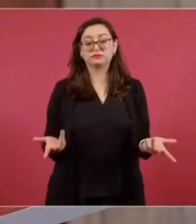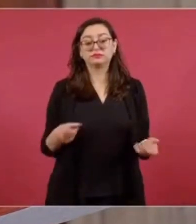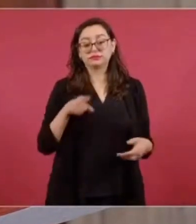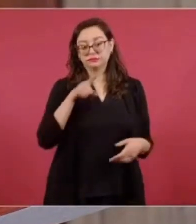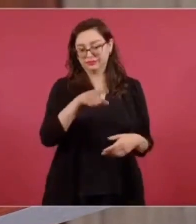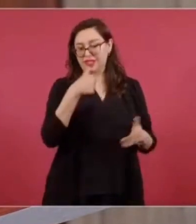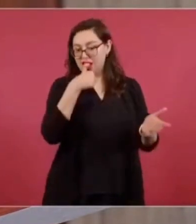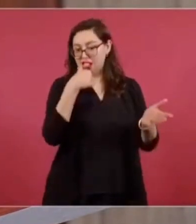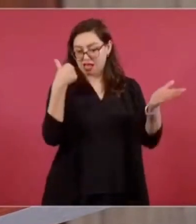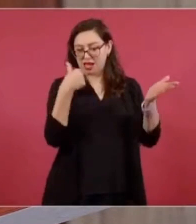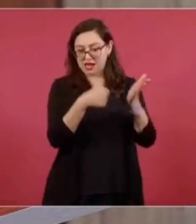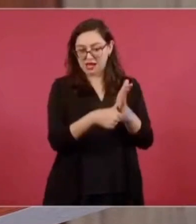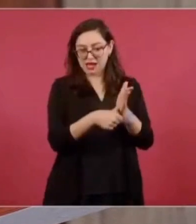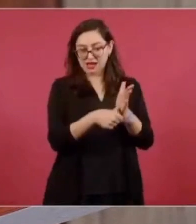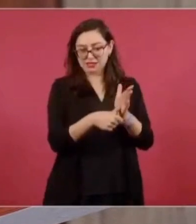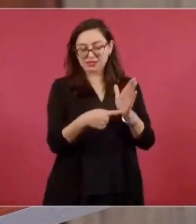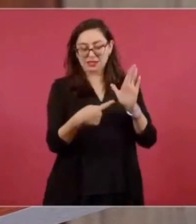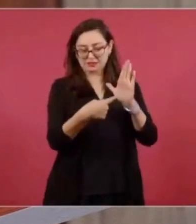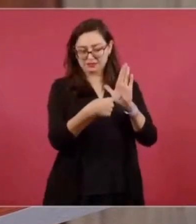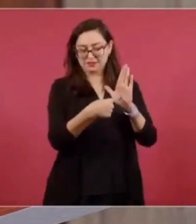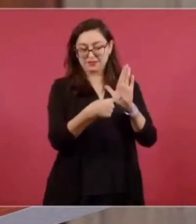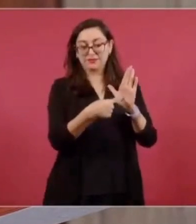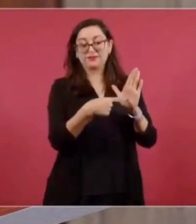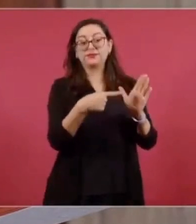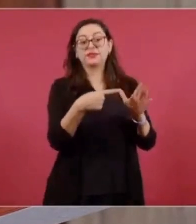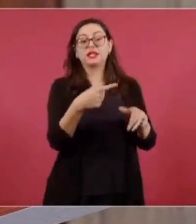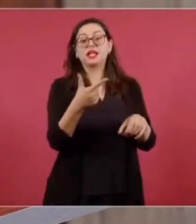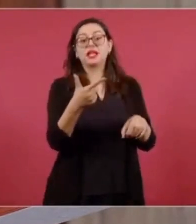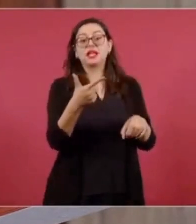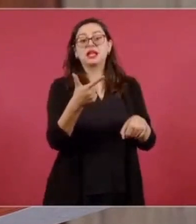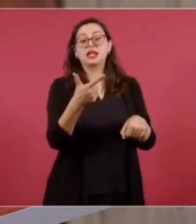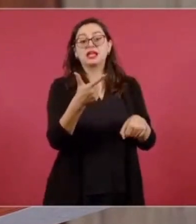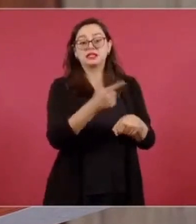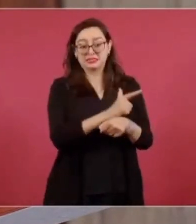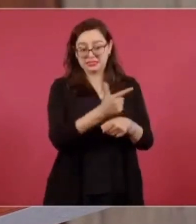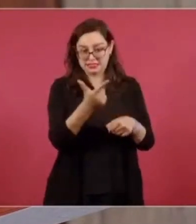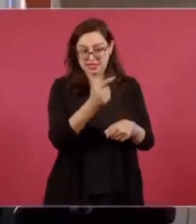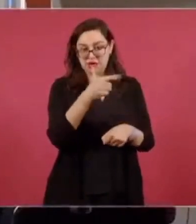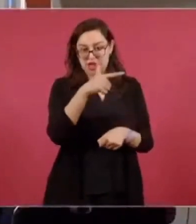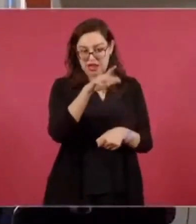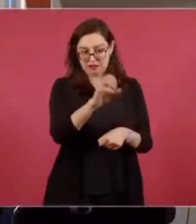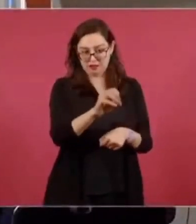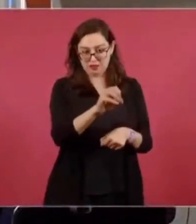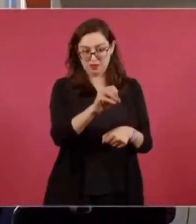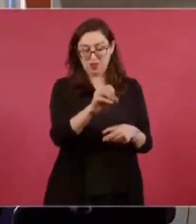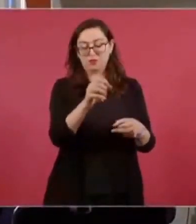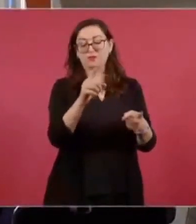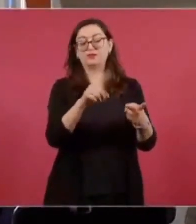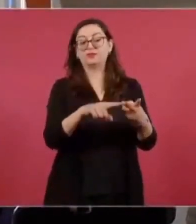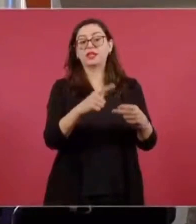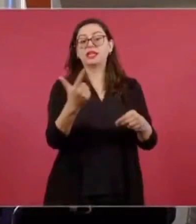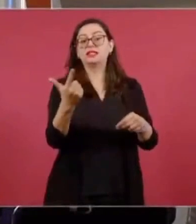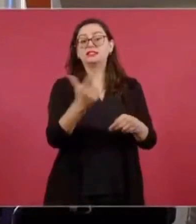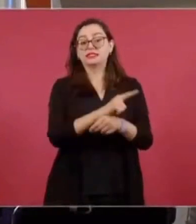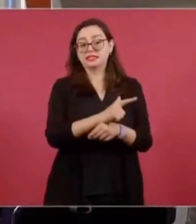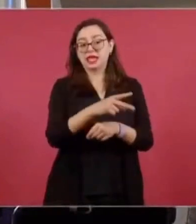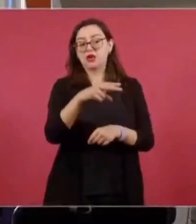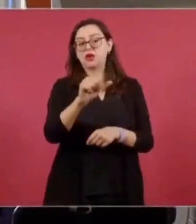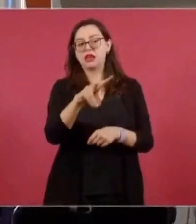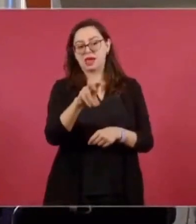él, el licenciado López Obrador y el licenciado Nabor Cornelio Álvarez. Nabor ya es